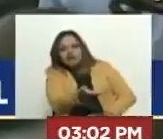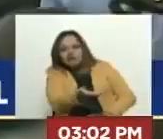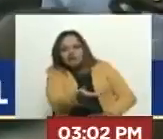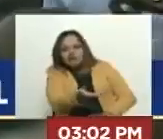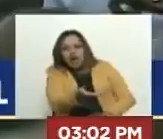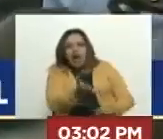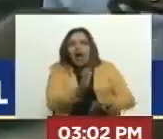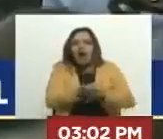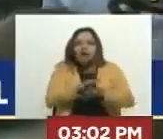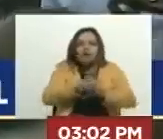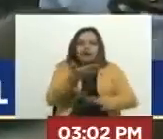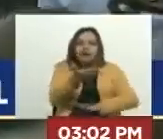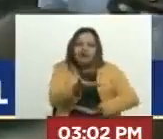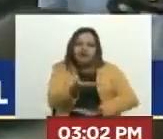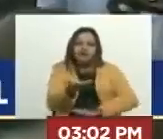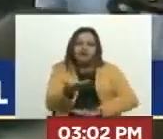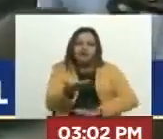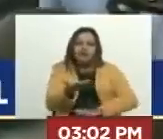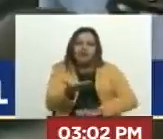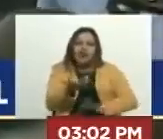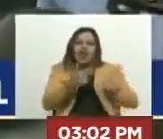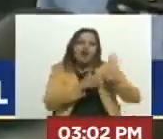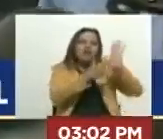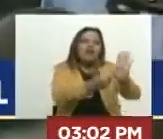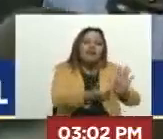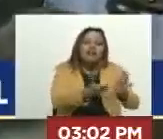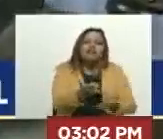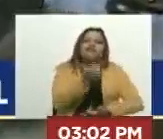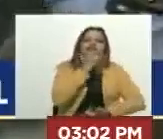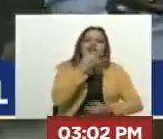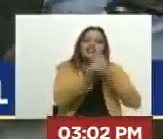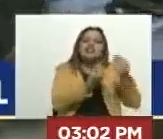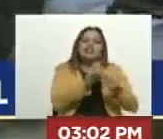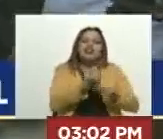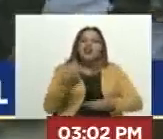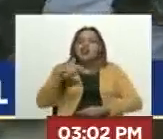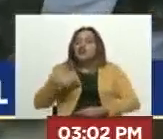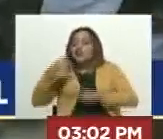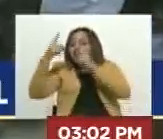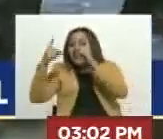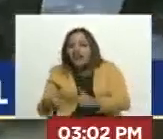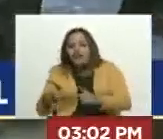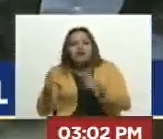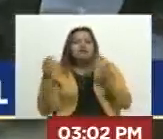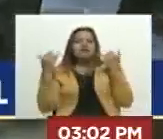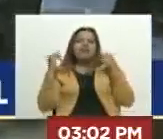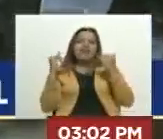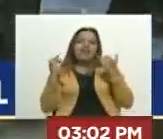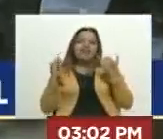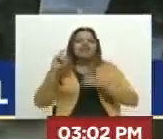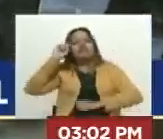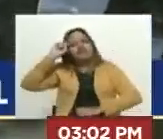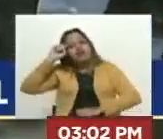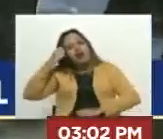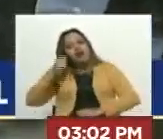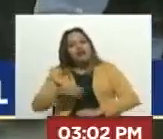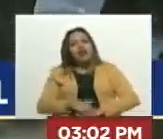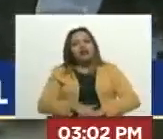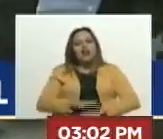Porque es parte de la vitrina de fracasos que ellos tienen. Nosotros estamos obligados a celebrarlos y a recordarlos porque es